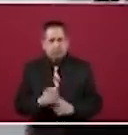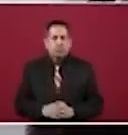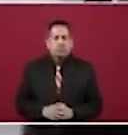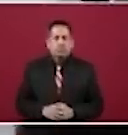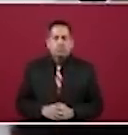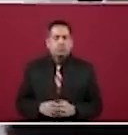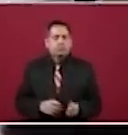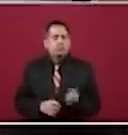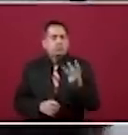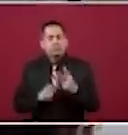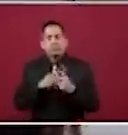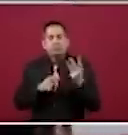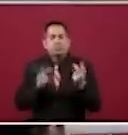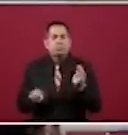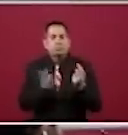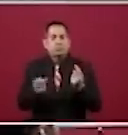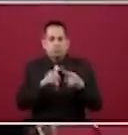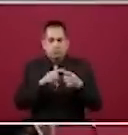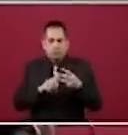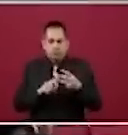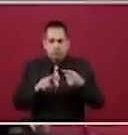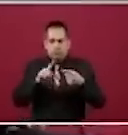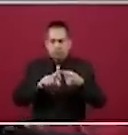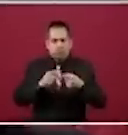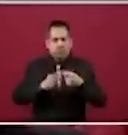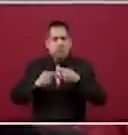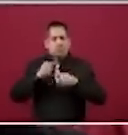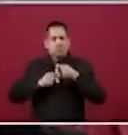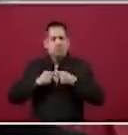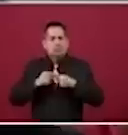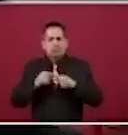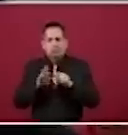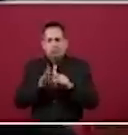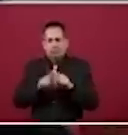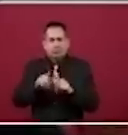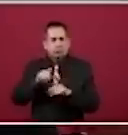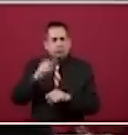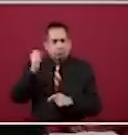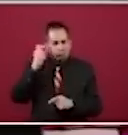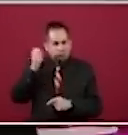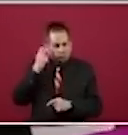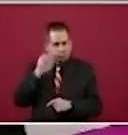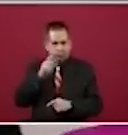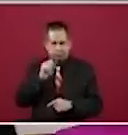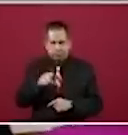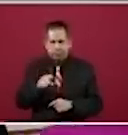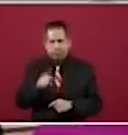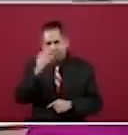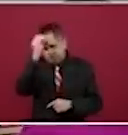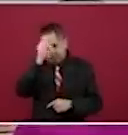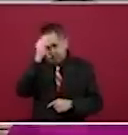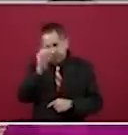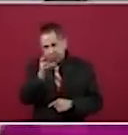Tengo tres preguntas, ¿no? Una es para regresarnos un poco con lo del principio de la conferencia. ¿Qué opina